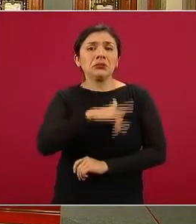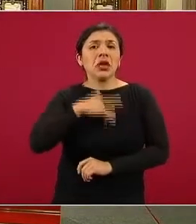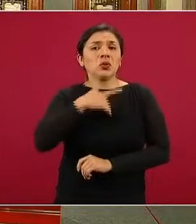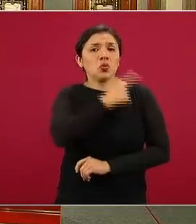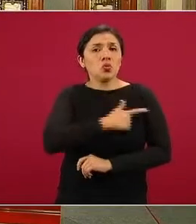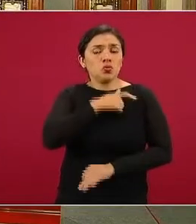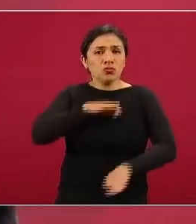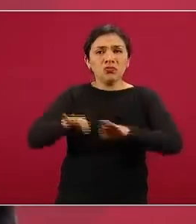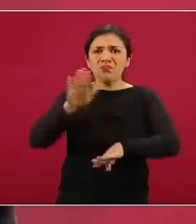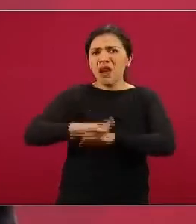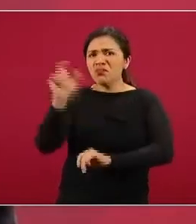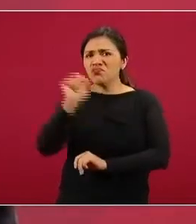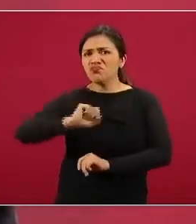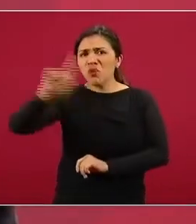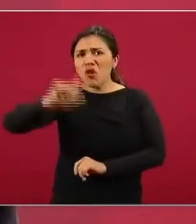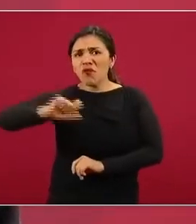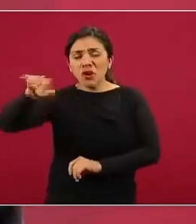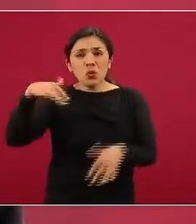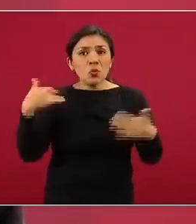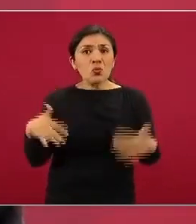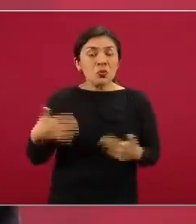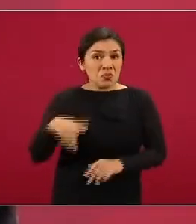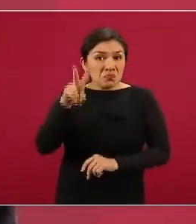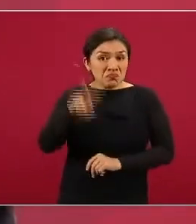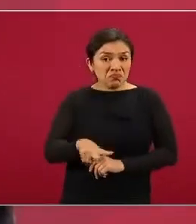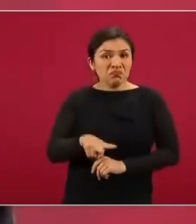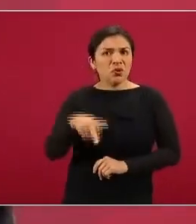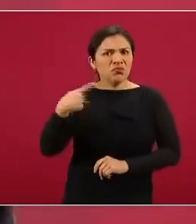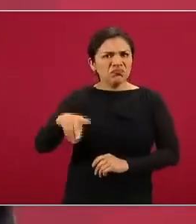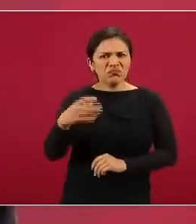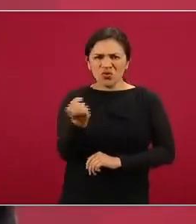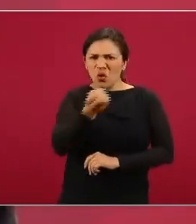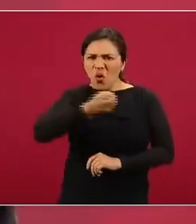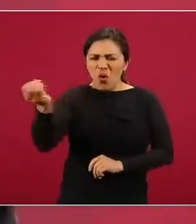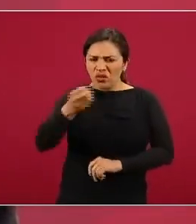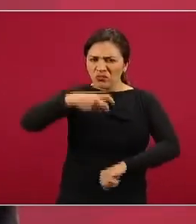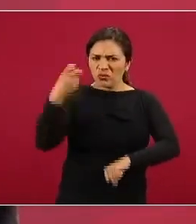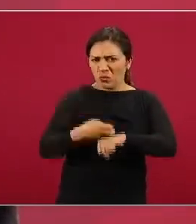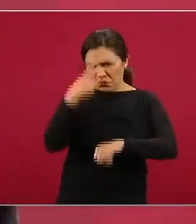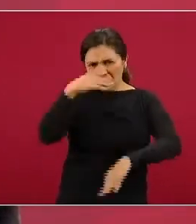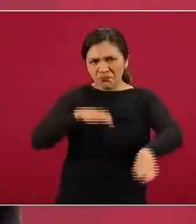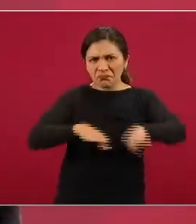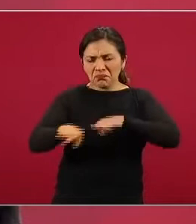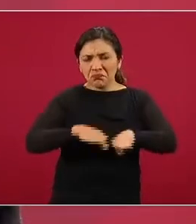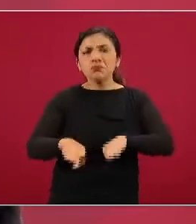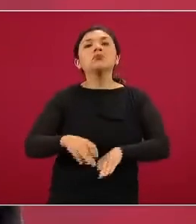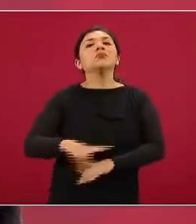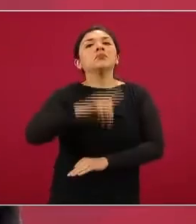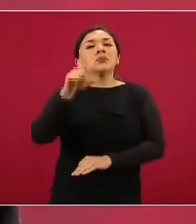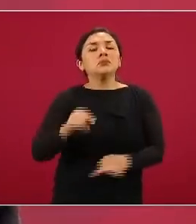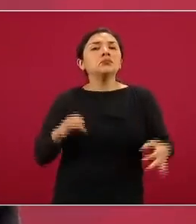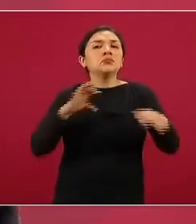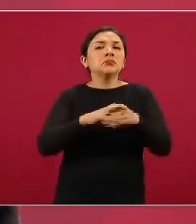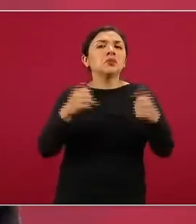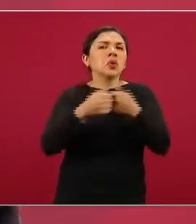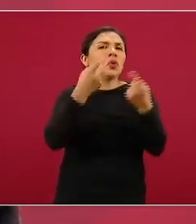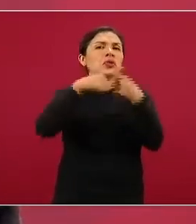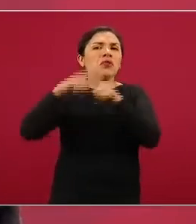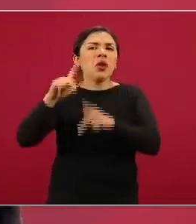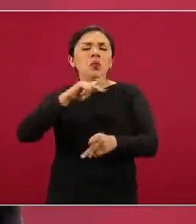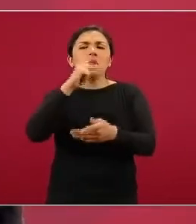con un nivel de profesionalismo impresionante, rigor metodológico y enseguida echamos mano de distintos